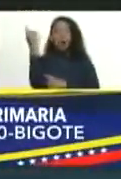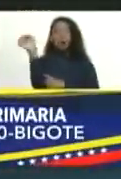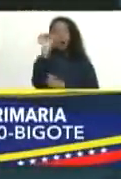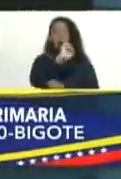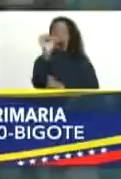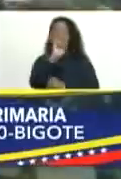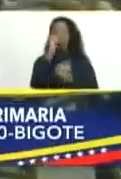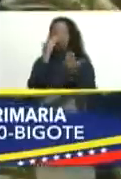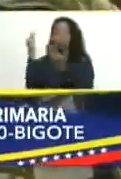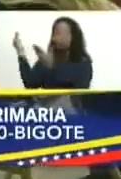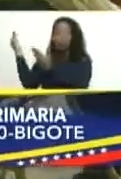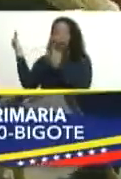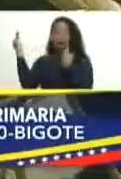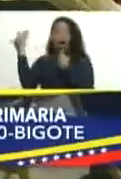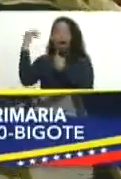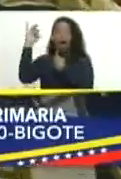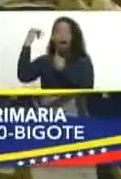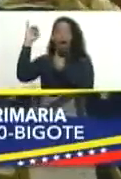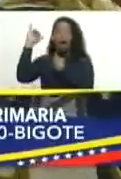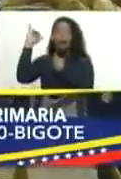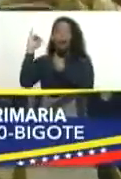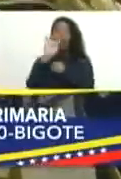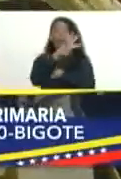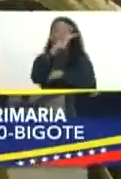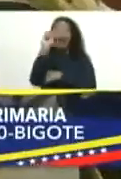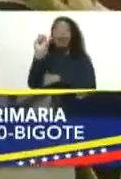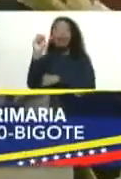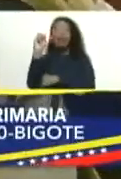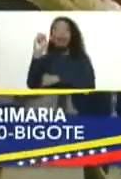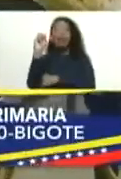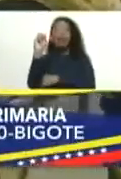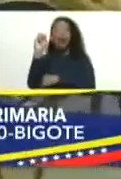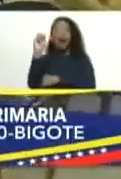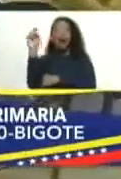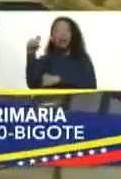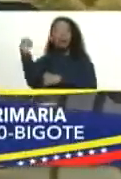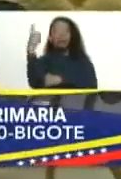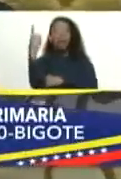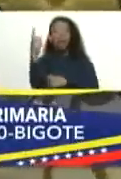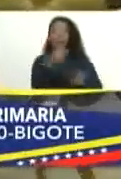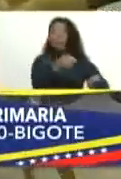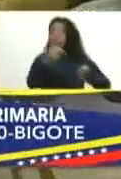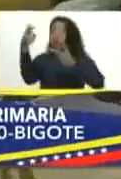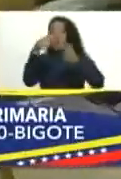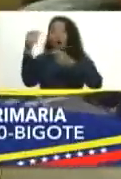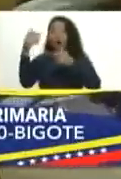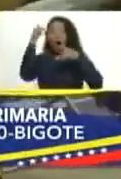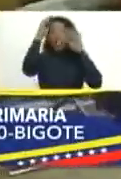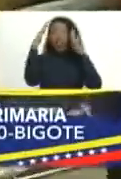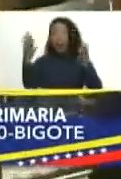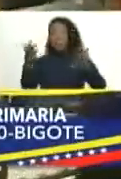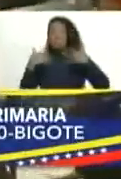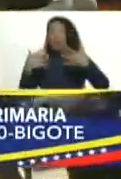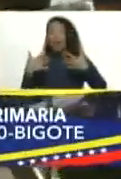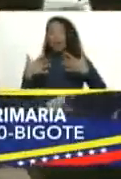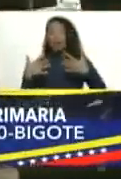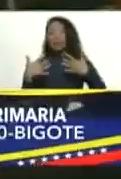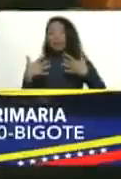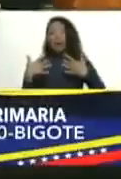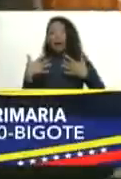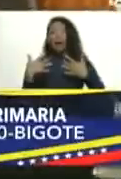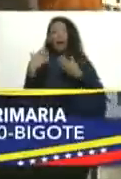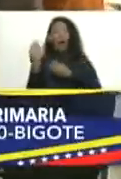100 ambulancias que tienen 40 ambulancias de traslado para atender las emergencias a través de